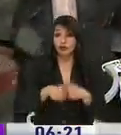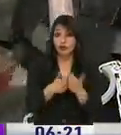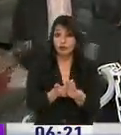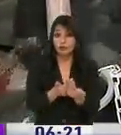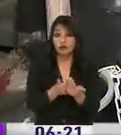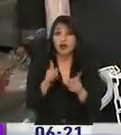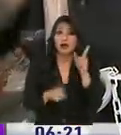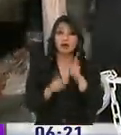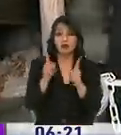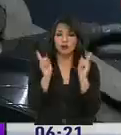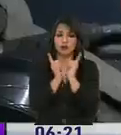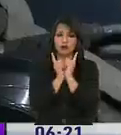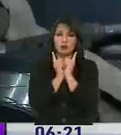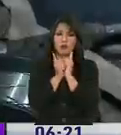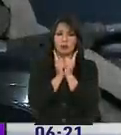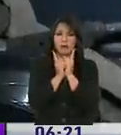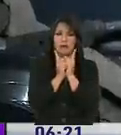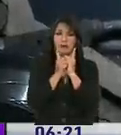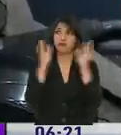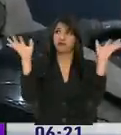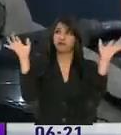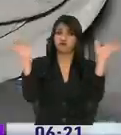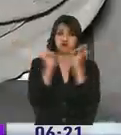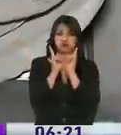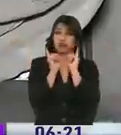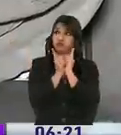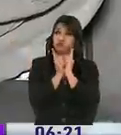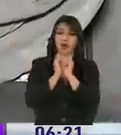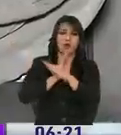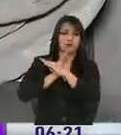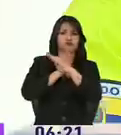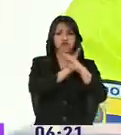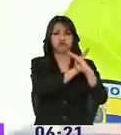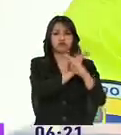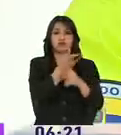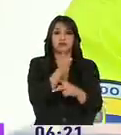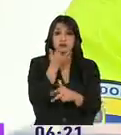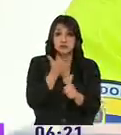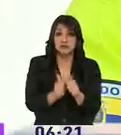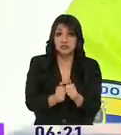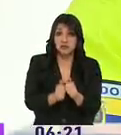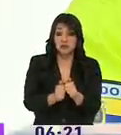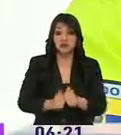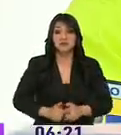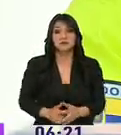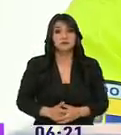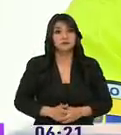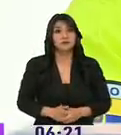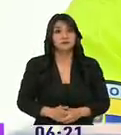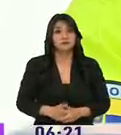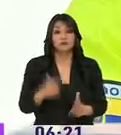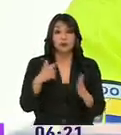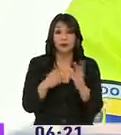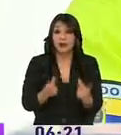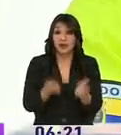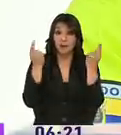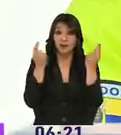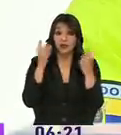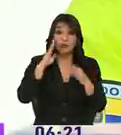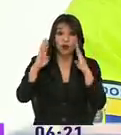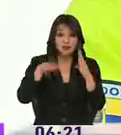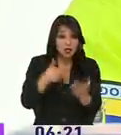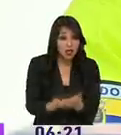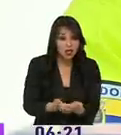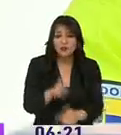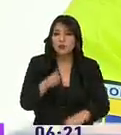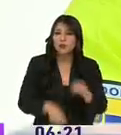de señal para bloquear los rastreos satelitales, así como celulares. Y eso nos permitía el auxilio inmediato de policía el